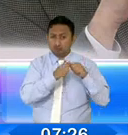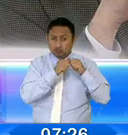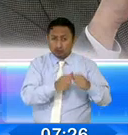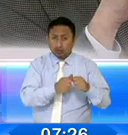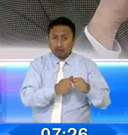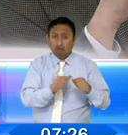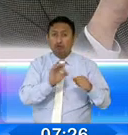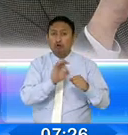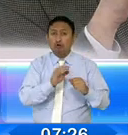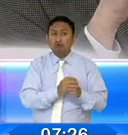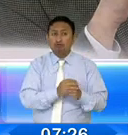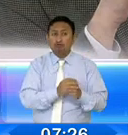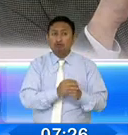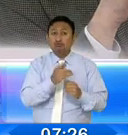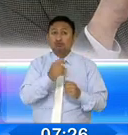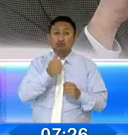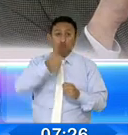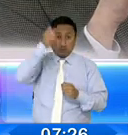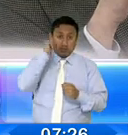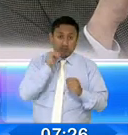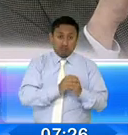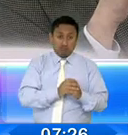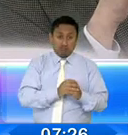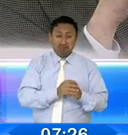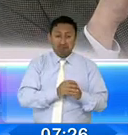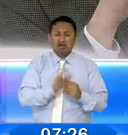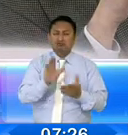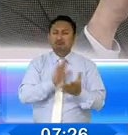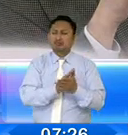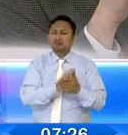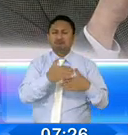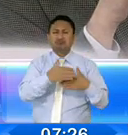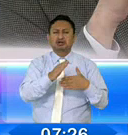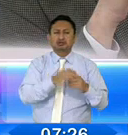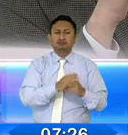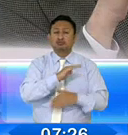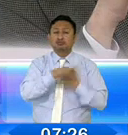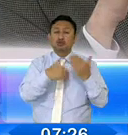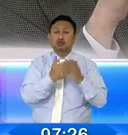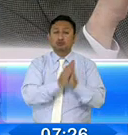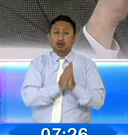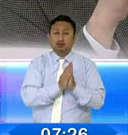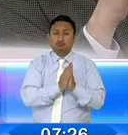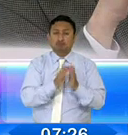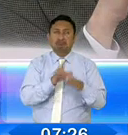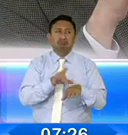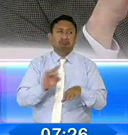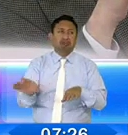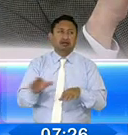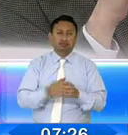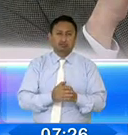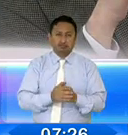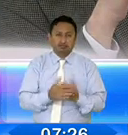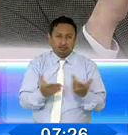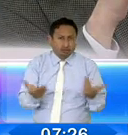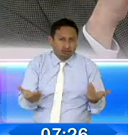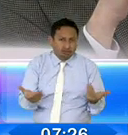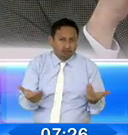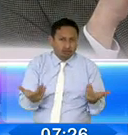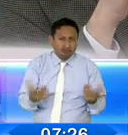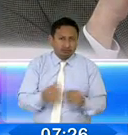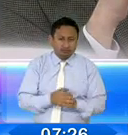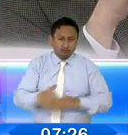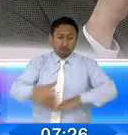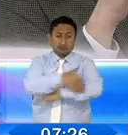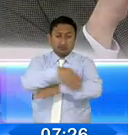como pasó ayer, lo van a dejar pasar por alto todos los pedidos de los movimientos políticos. Si no hay presencia en las calles del CNE, va a ser lo que a